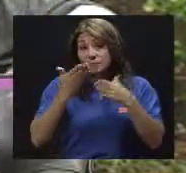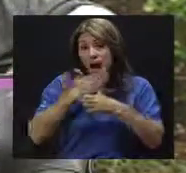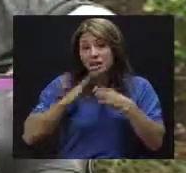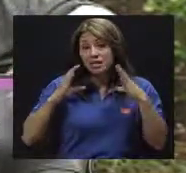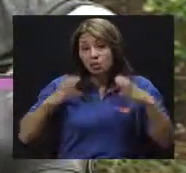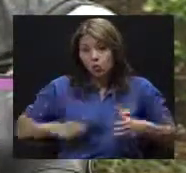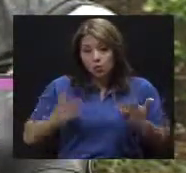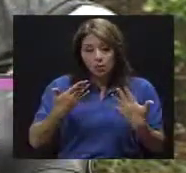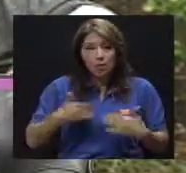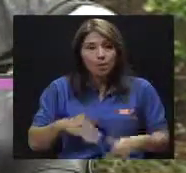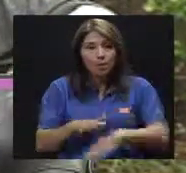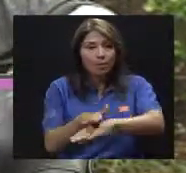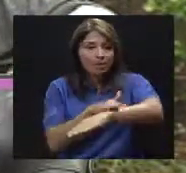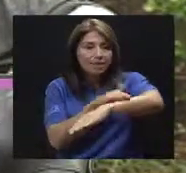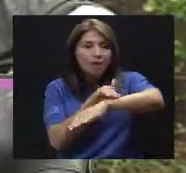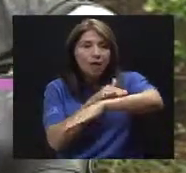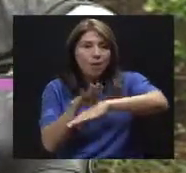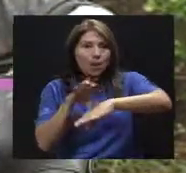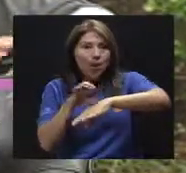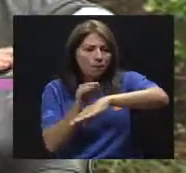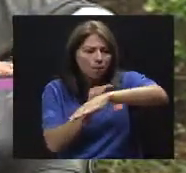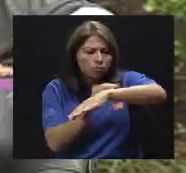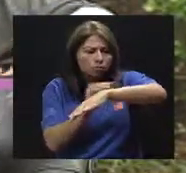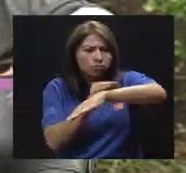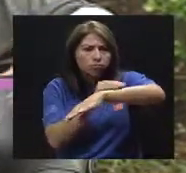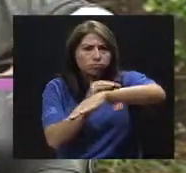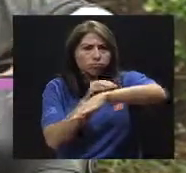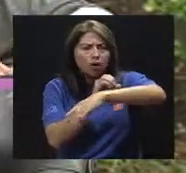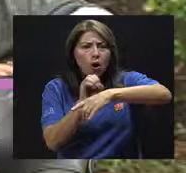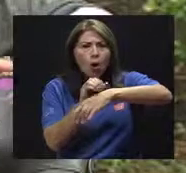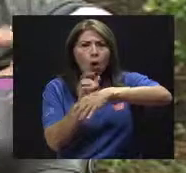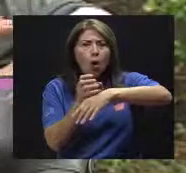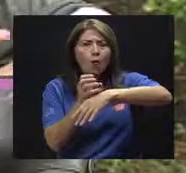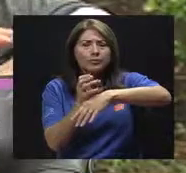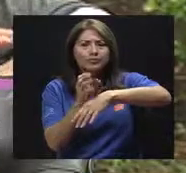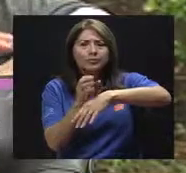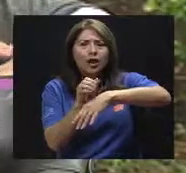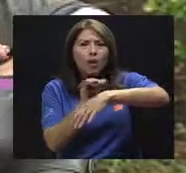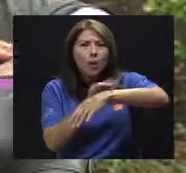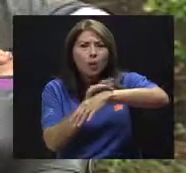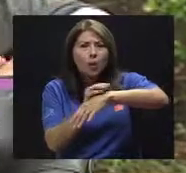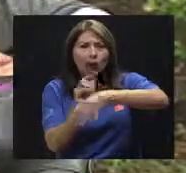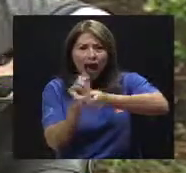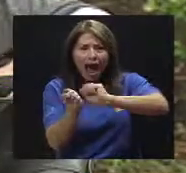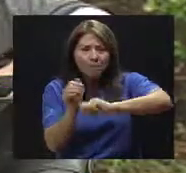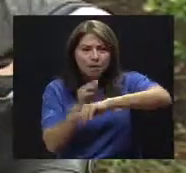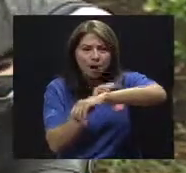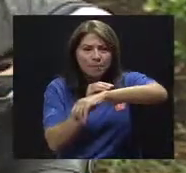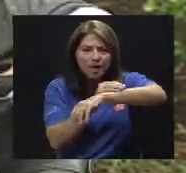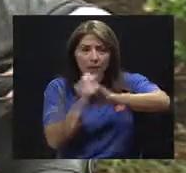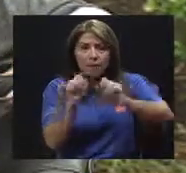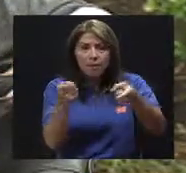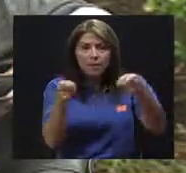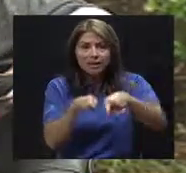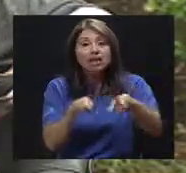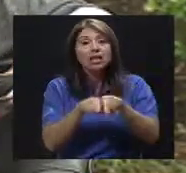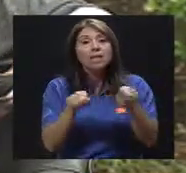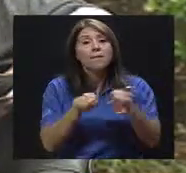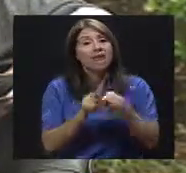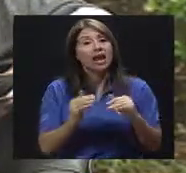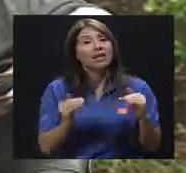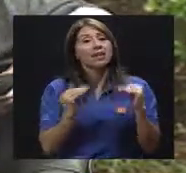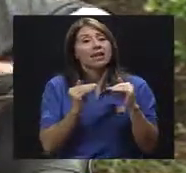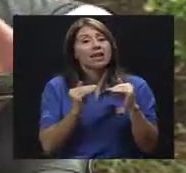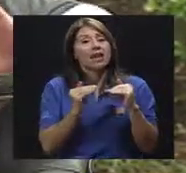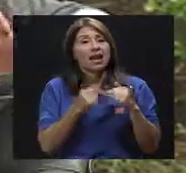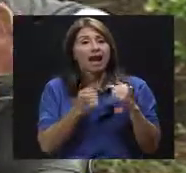tanto a nivel dermatológico, como por ejemplo escoraciones o algún tipo de rash, algún tipo de cambio en la piel, inclusive a nivel